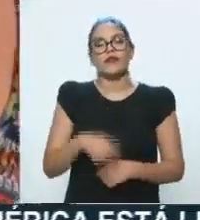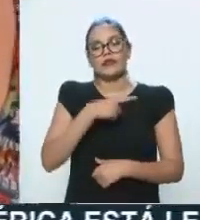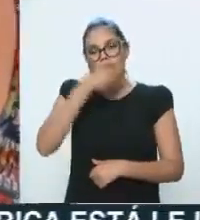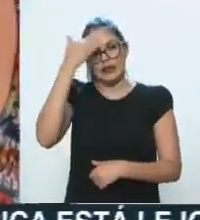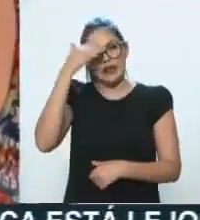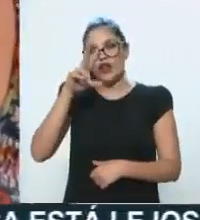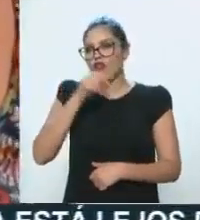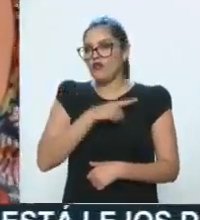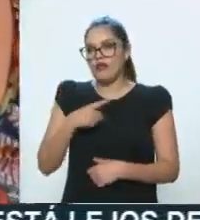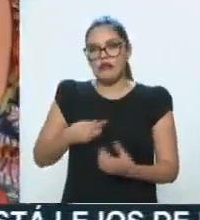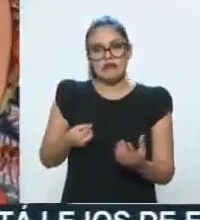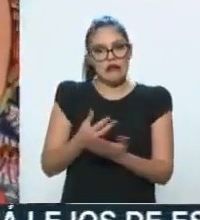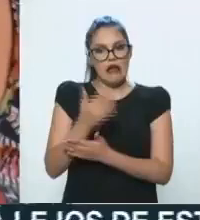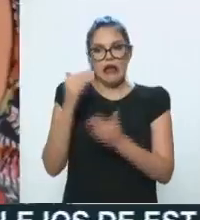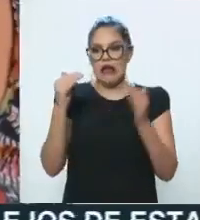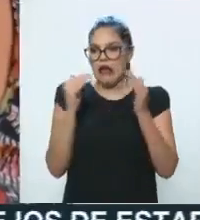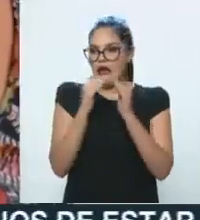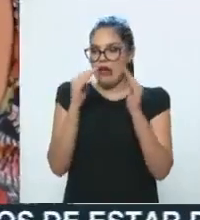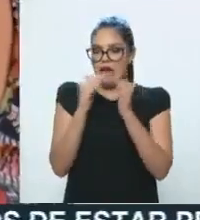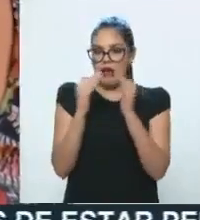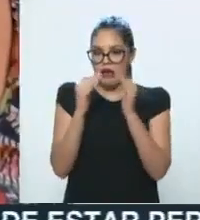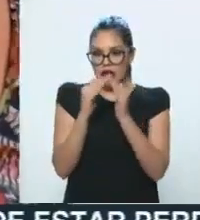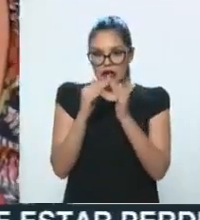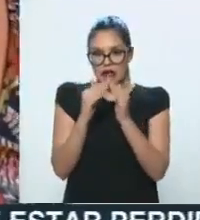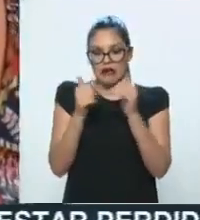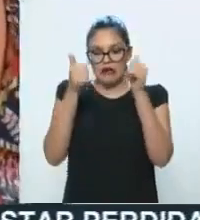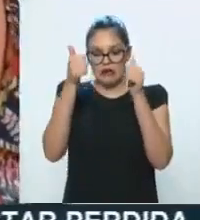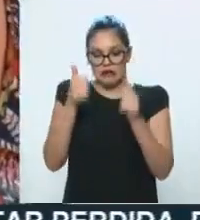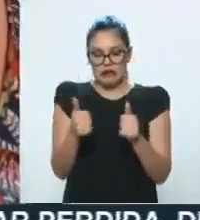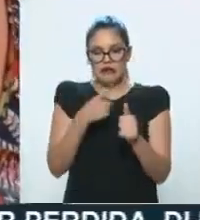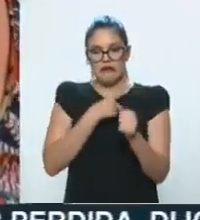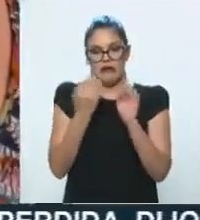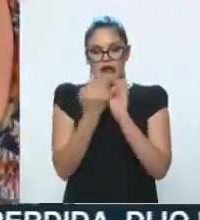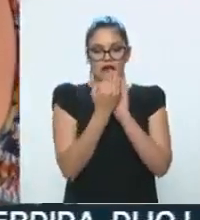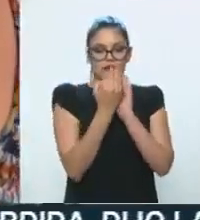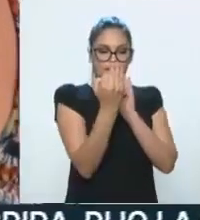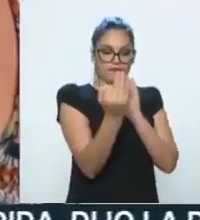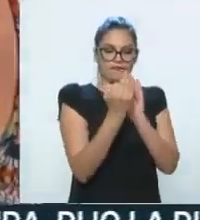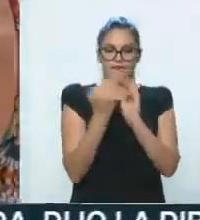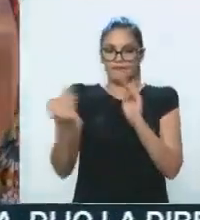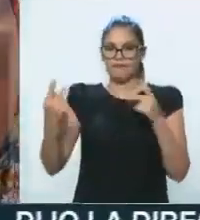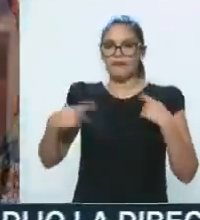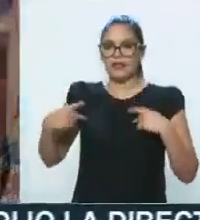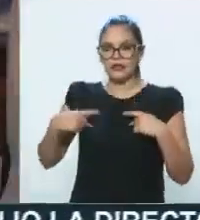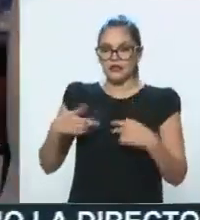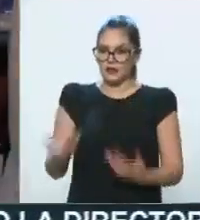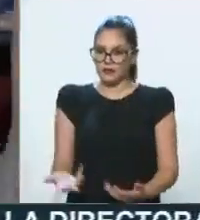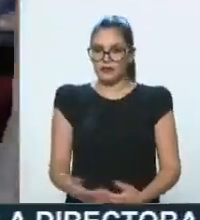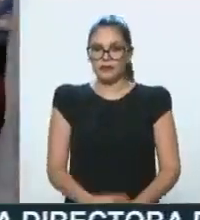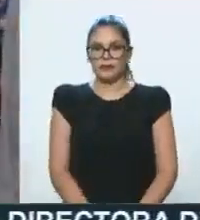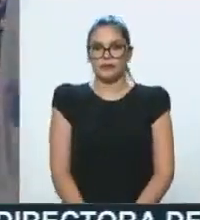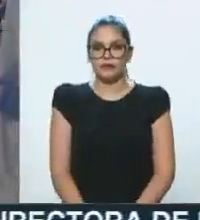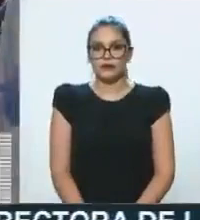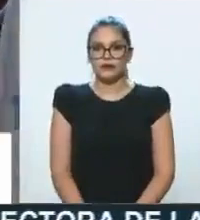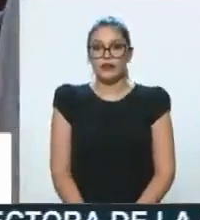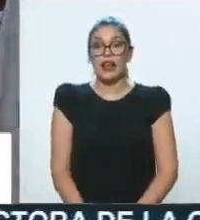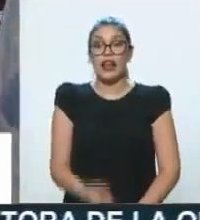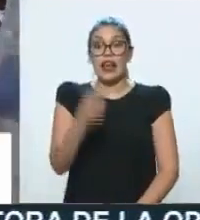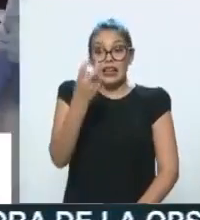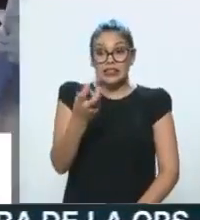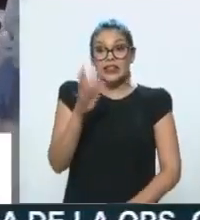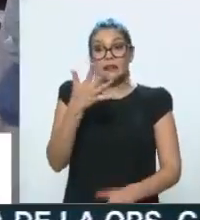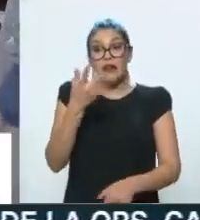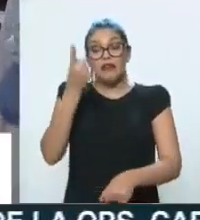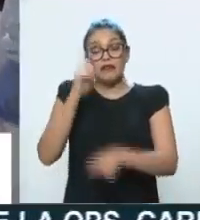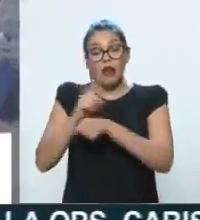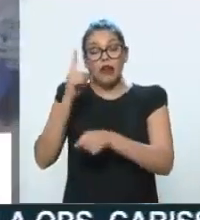casa, lo vienen diciendo en televisión, guardar las medidas de sana distancia y mantenerse en casa. Y así, de 4 a 20 pruebas